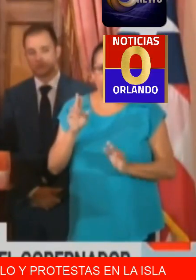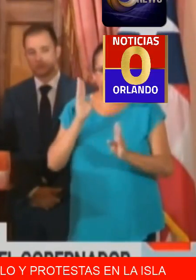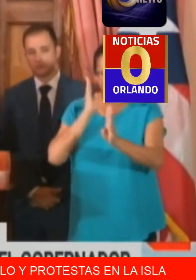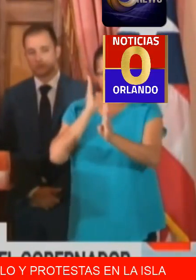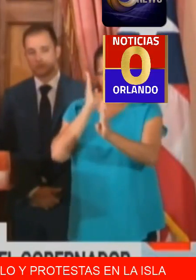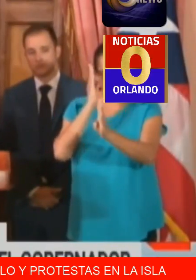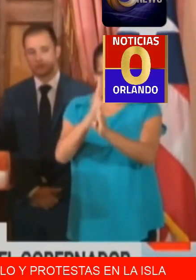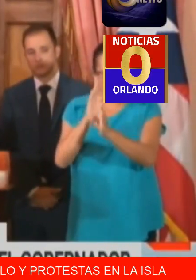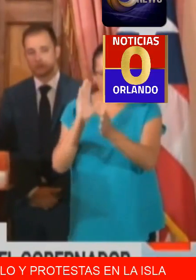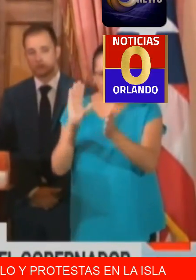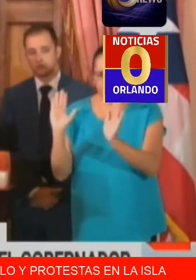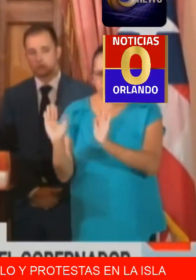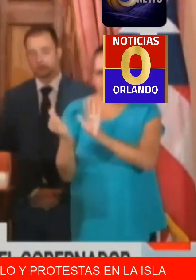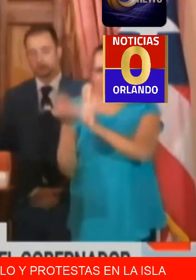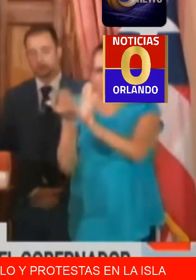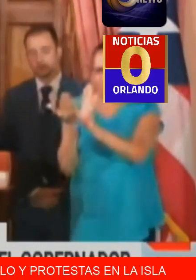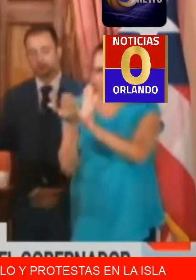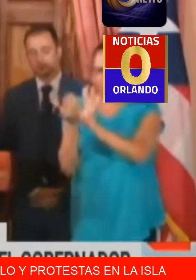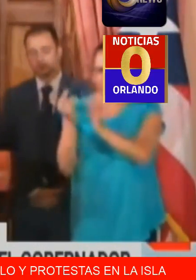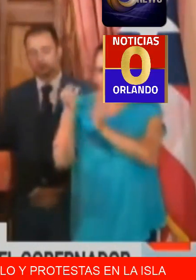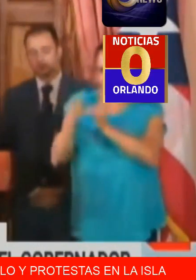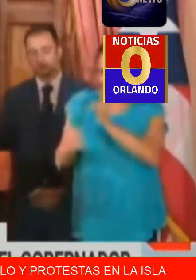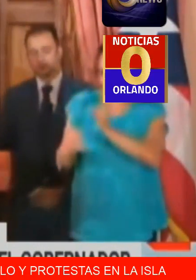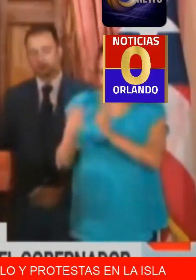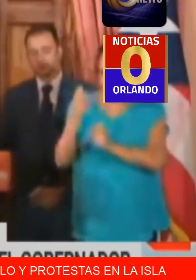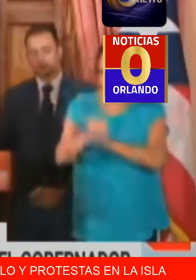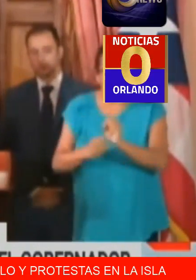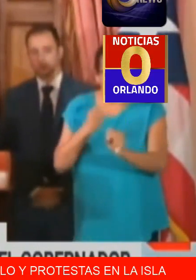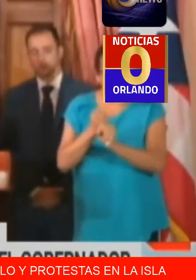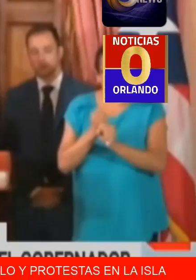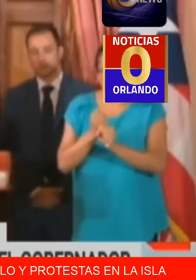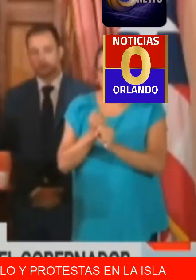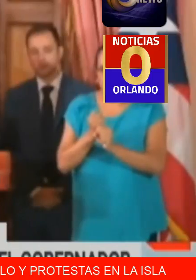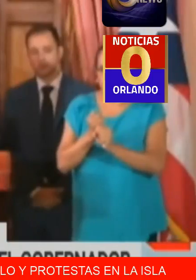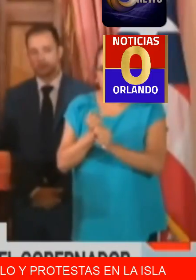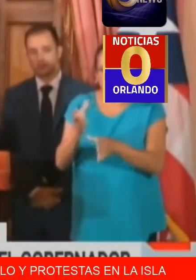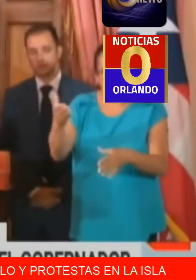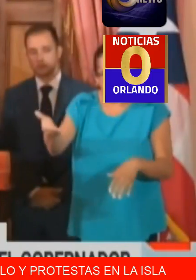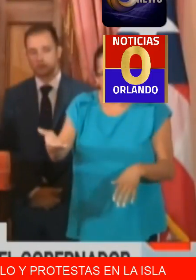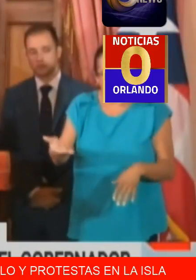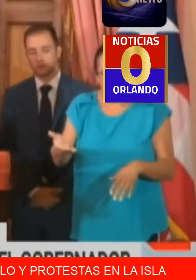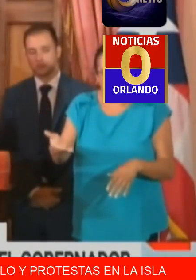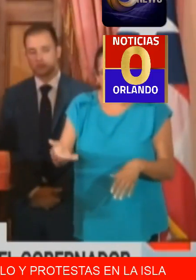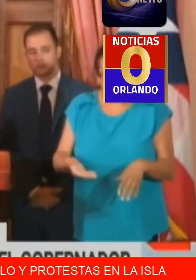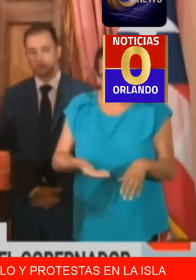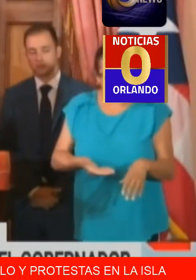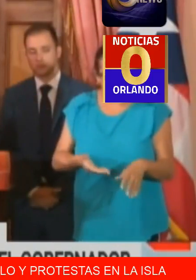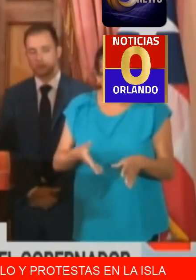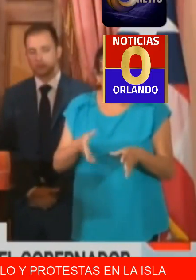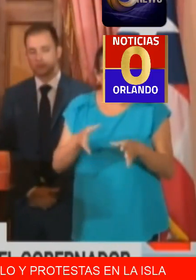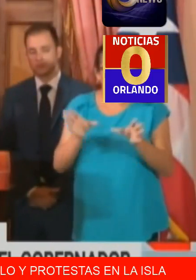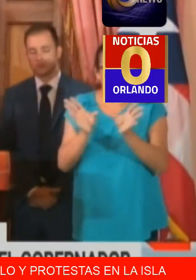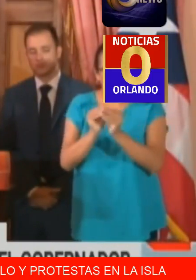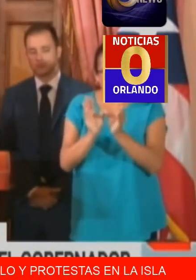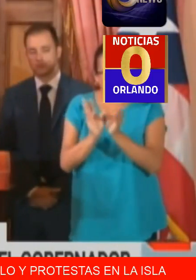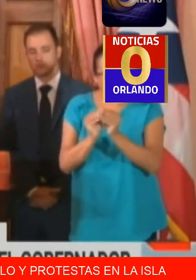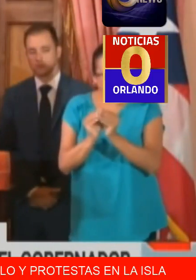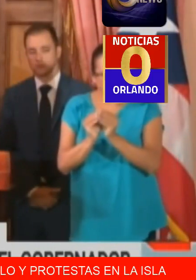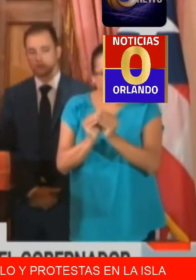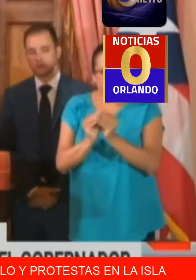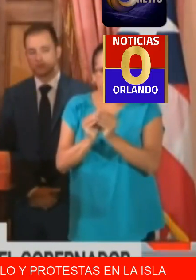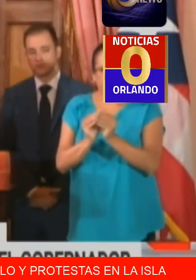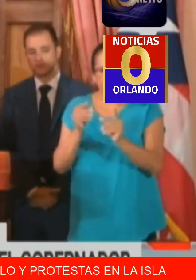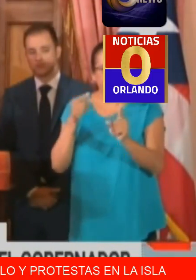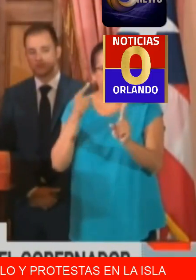está hablando sobre la falta de apoyo que tiene y el liderazgo que tiene Ricardo Rosselló dentro de su partido. Ha atacado la administración